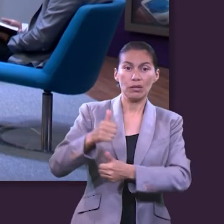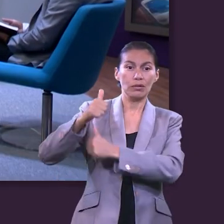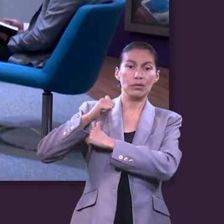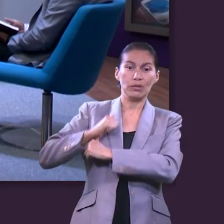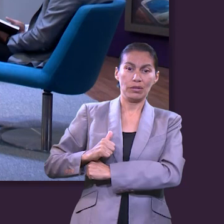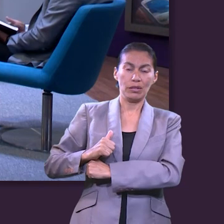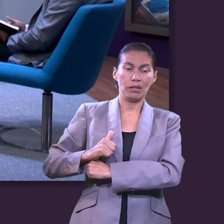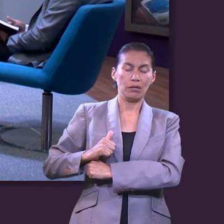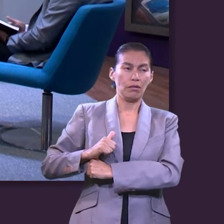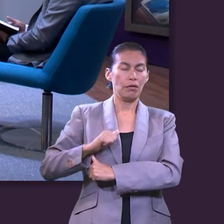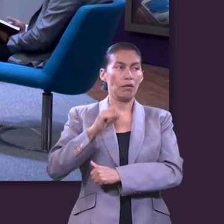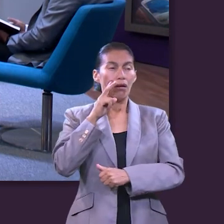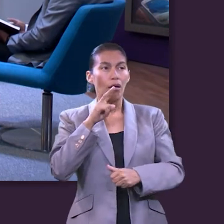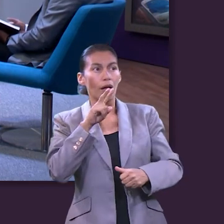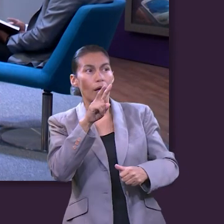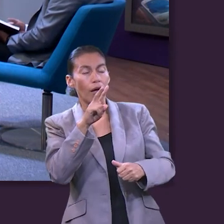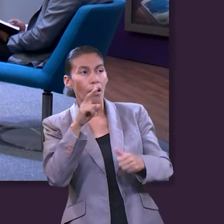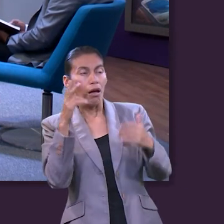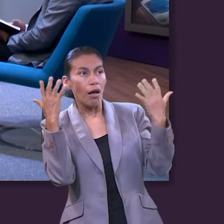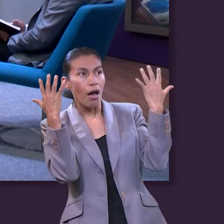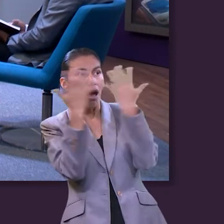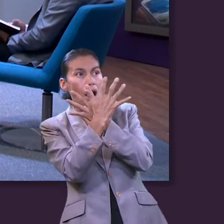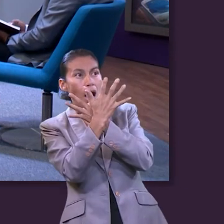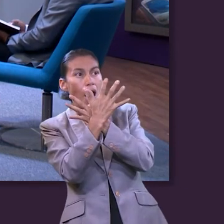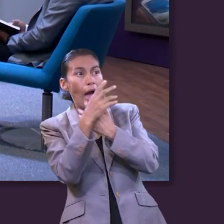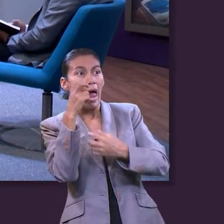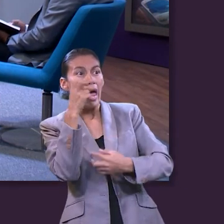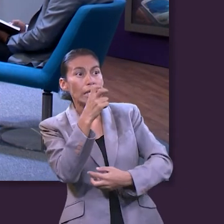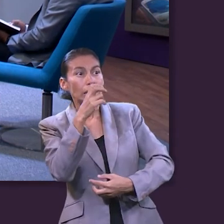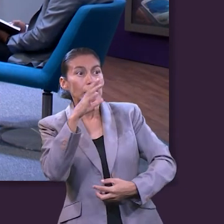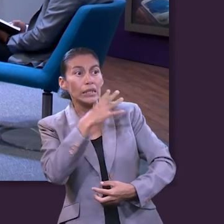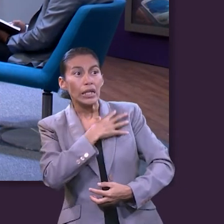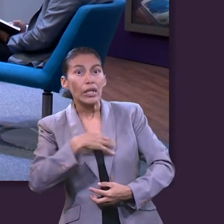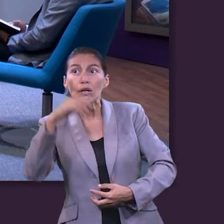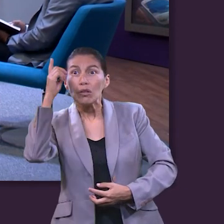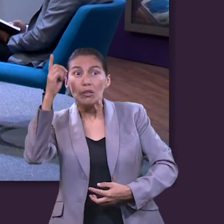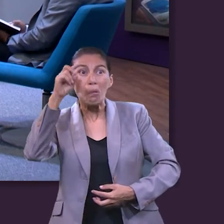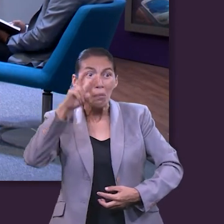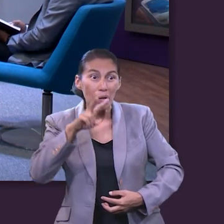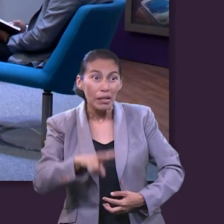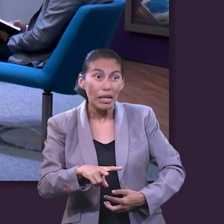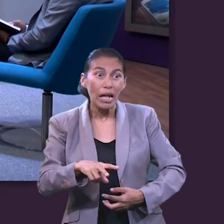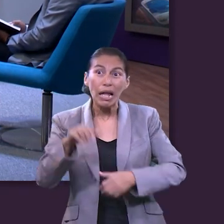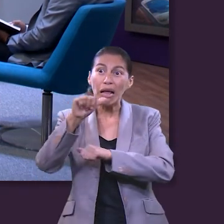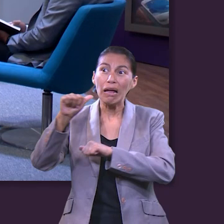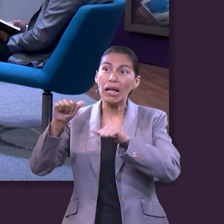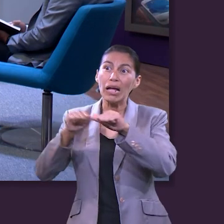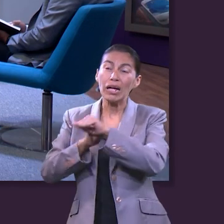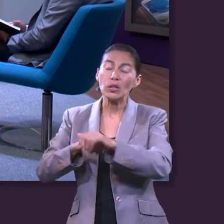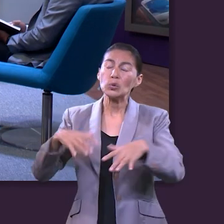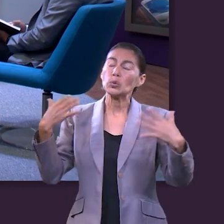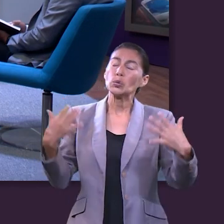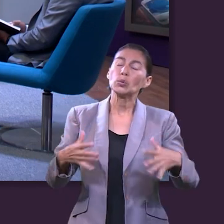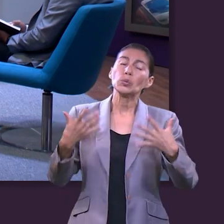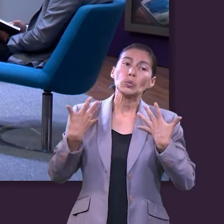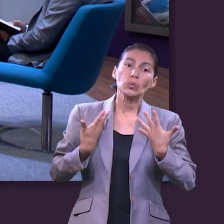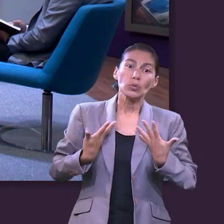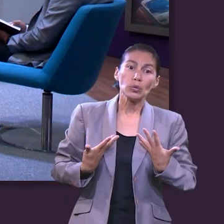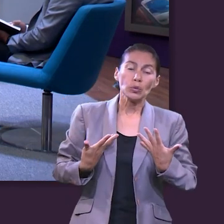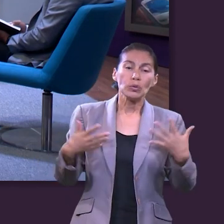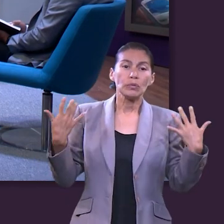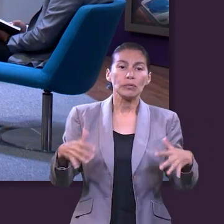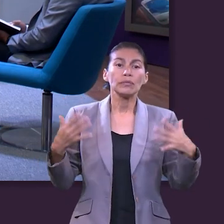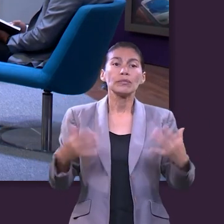siguiente versículo menciona que hasta el centurión dijo verdaderamente es este el hijo del hombre que ha venido por nosotros. Ok.